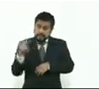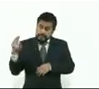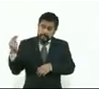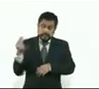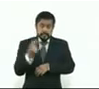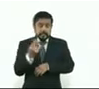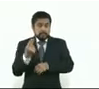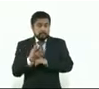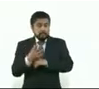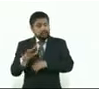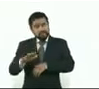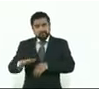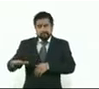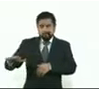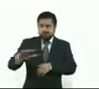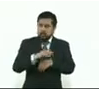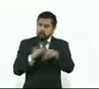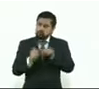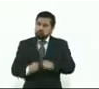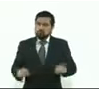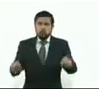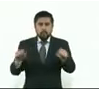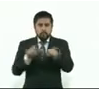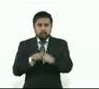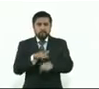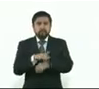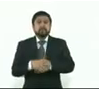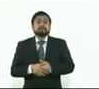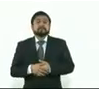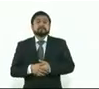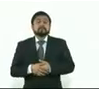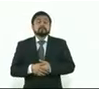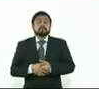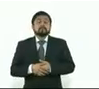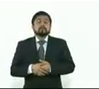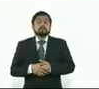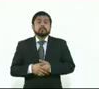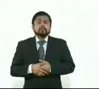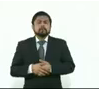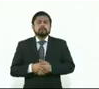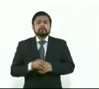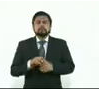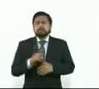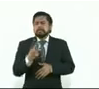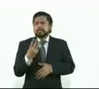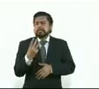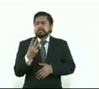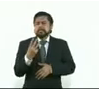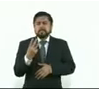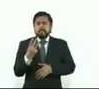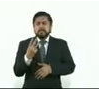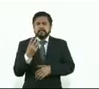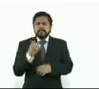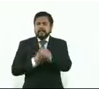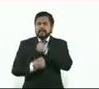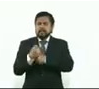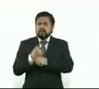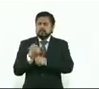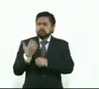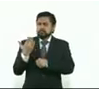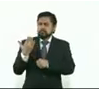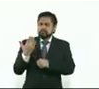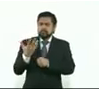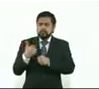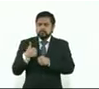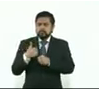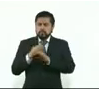sociedad. Ha mostrado en los 3 años anteriores que estuve como